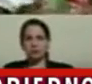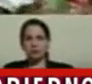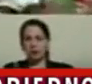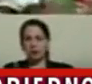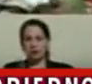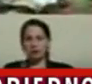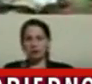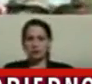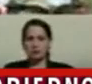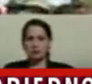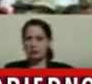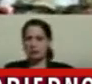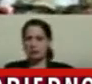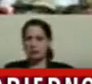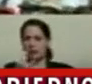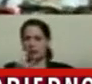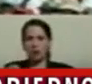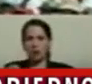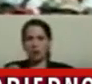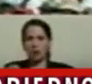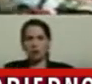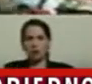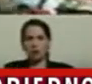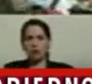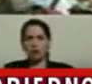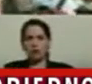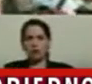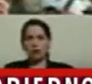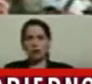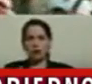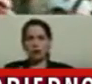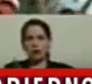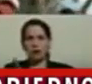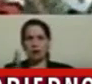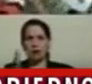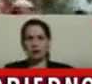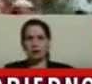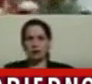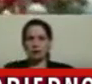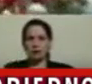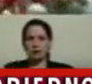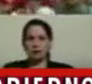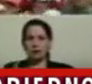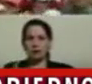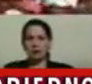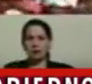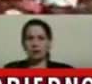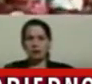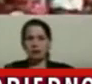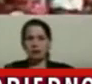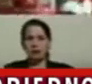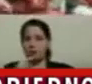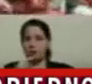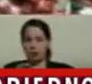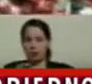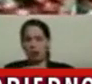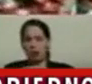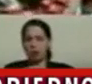Como saben que la derecha no tiene fuerza y poder para llegar por la fuerza a